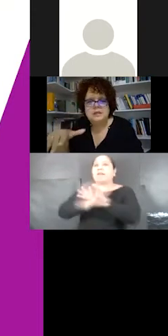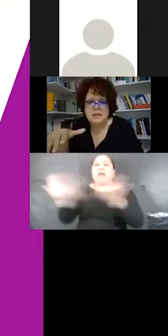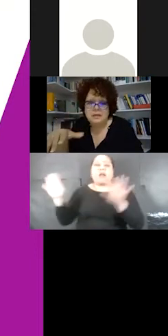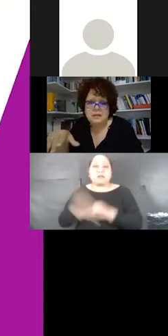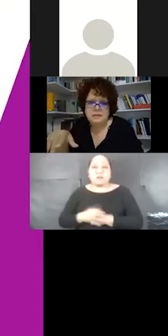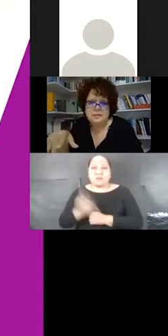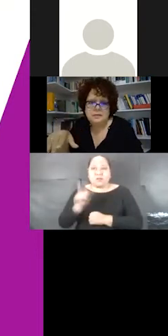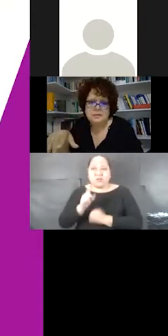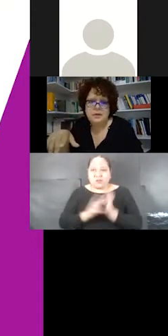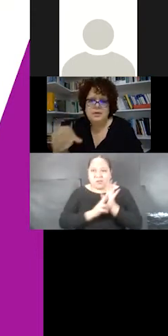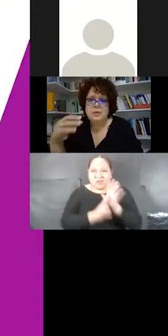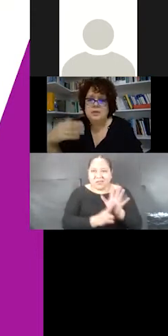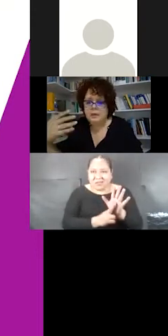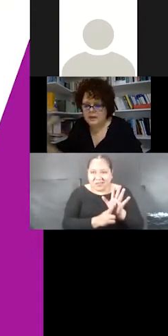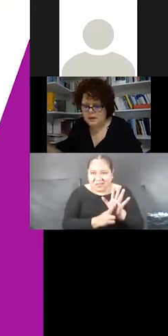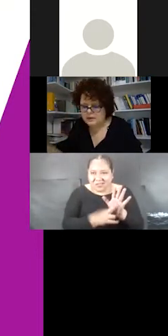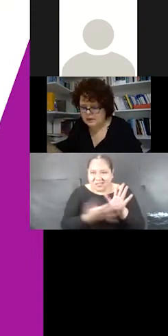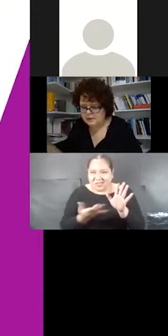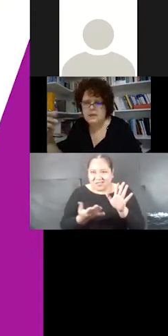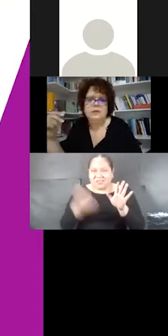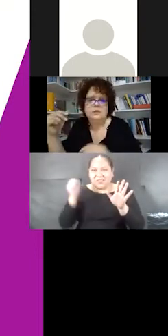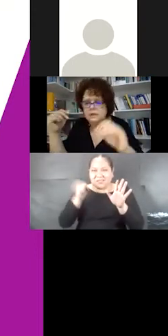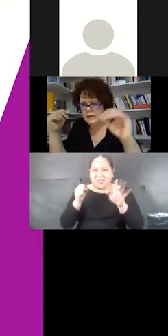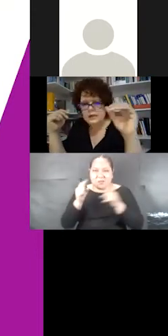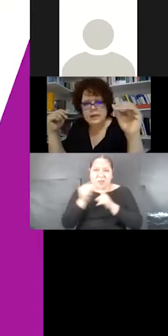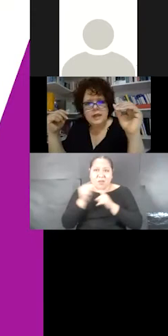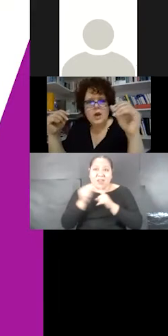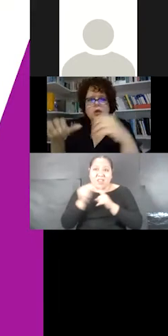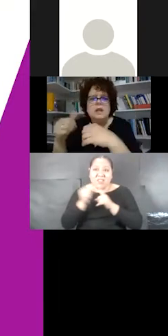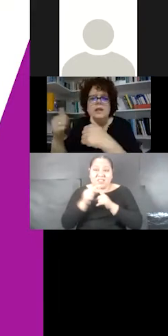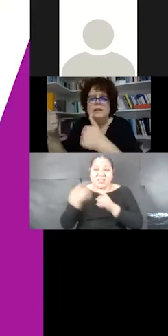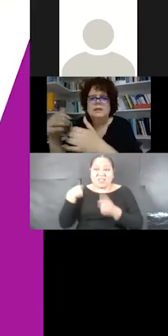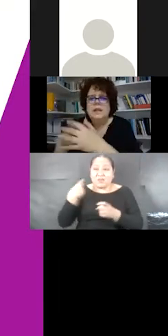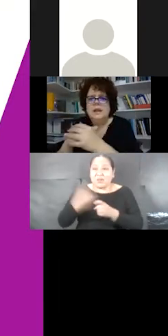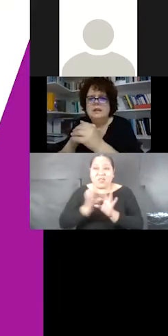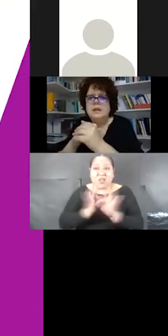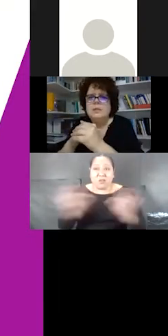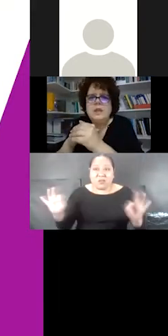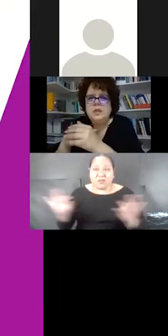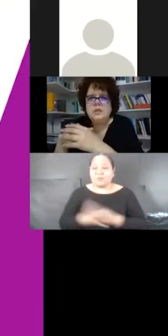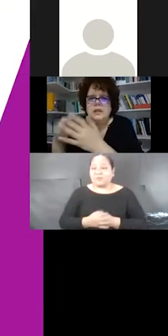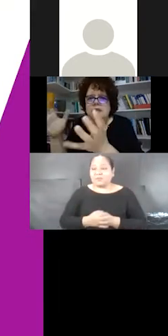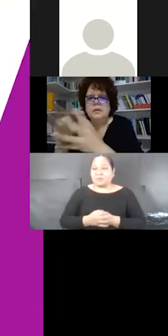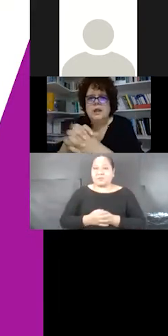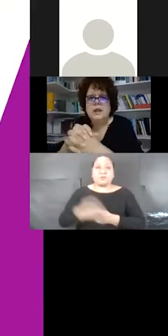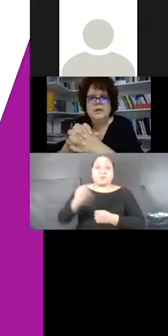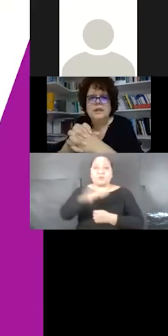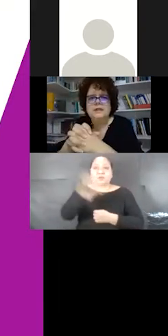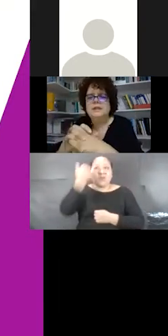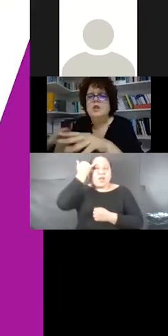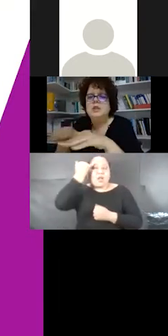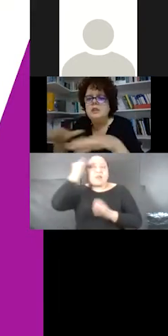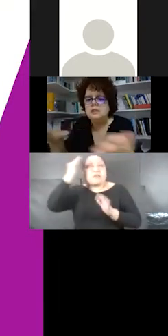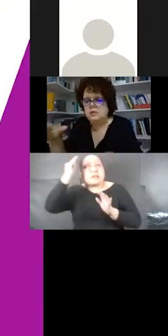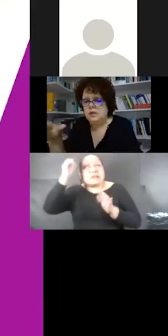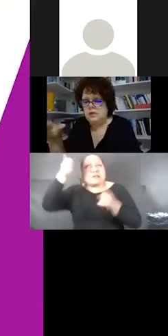del castellano, ¿no? Y se utiliza para palabras en castellano, ¿sí? Otra de los mitos que dicen sobre la lengua de señas es